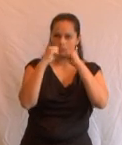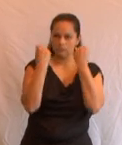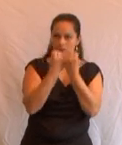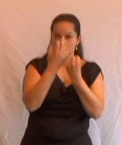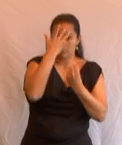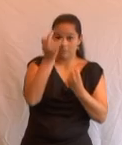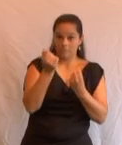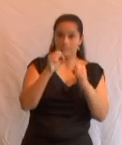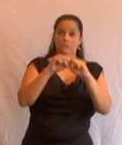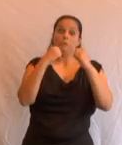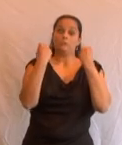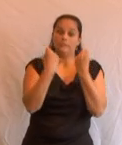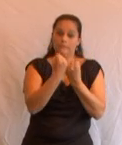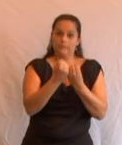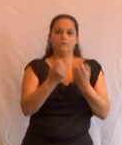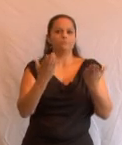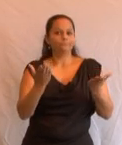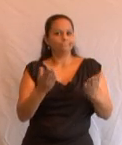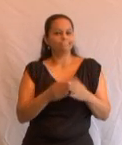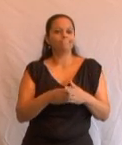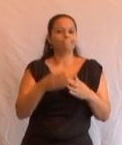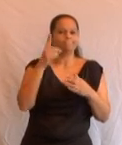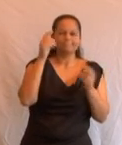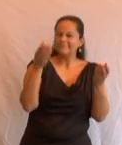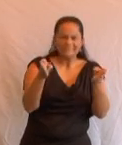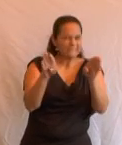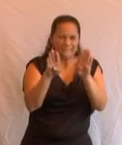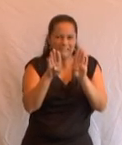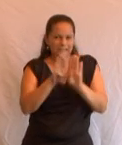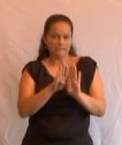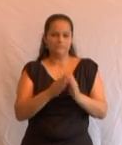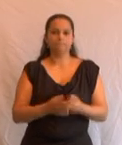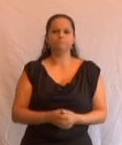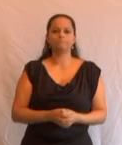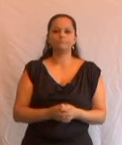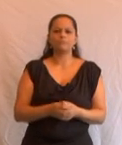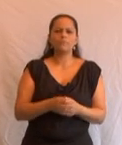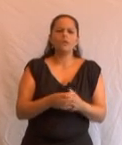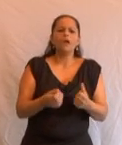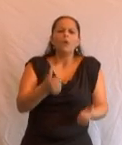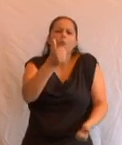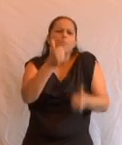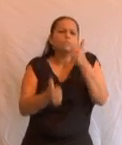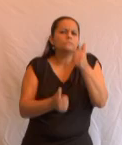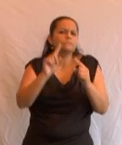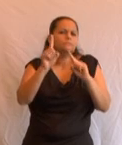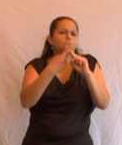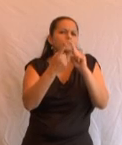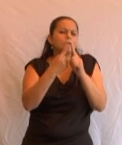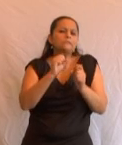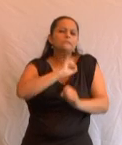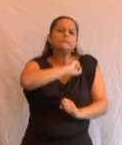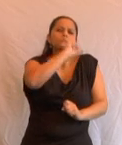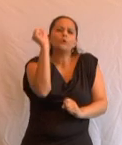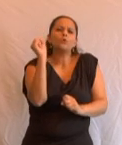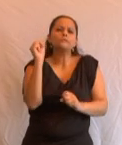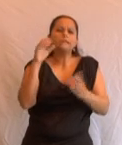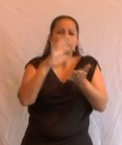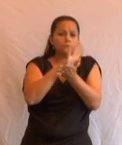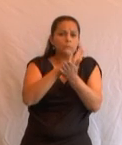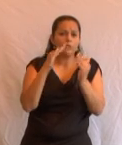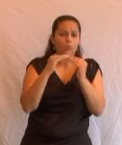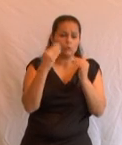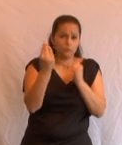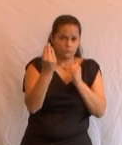sociedad es muy, tal vez que sería, está muy cerrada. ¿Cuáles han sido los principales logros de la unidad y de los jóvenes como